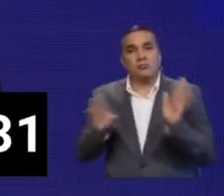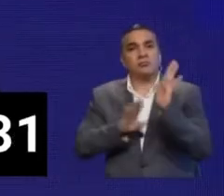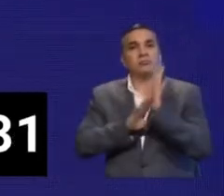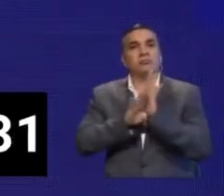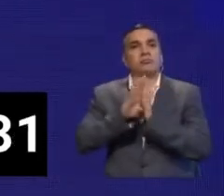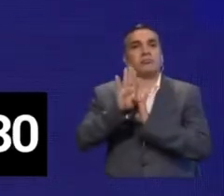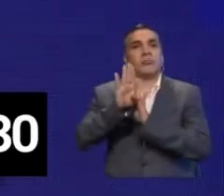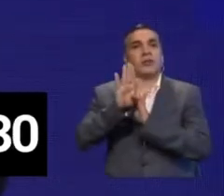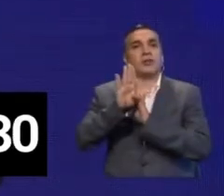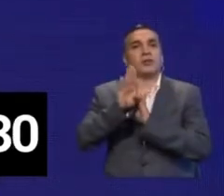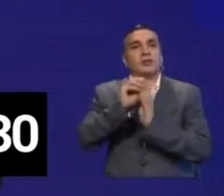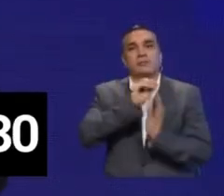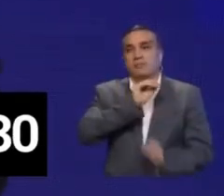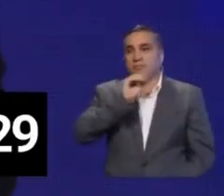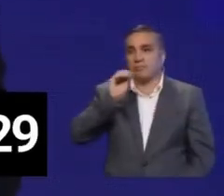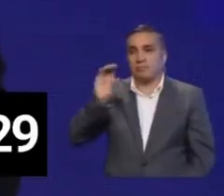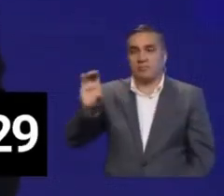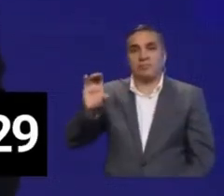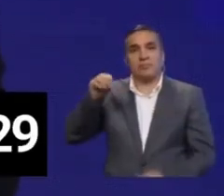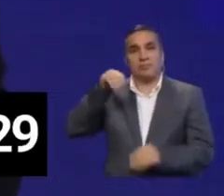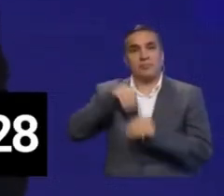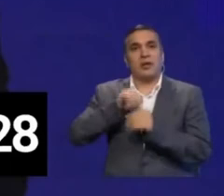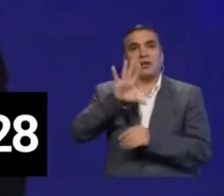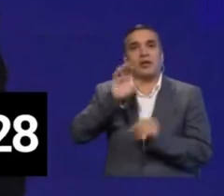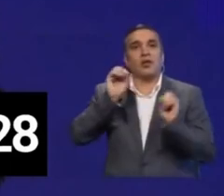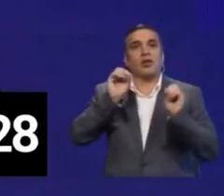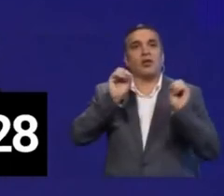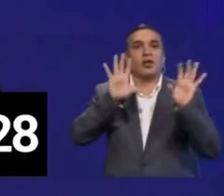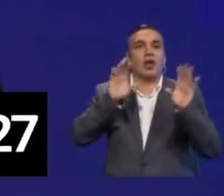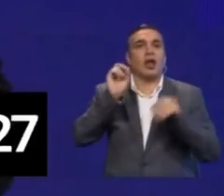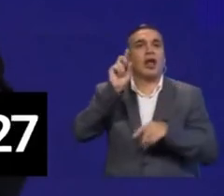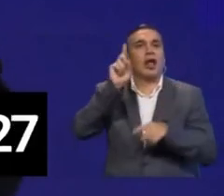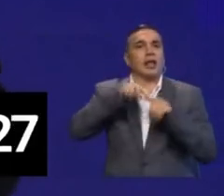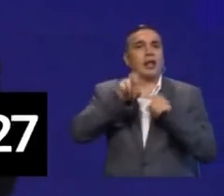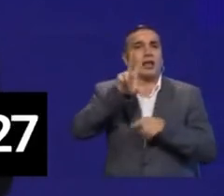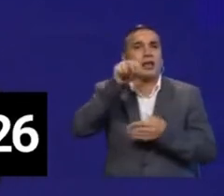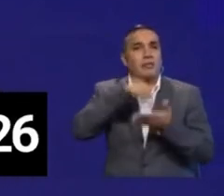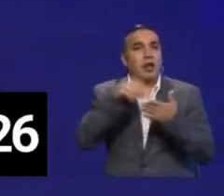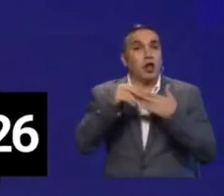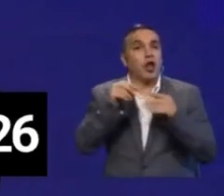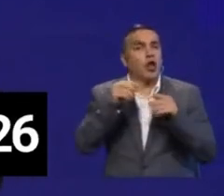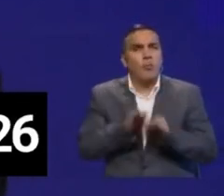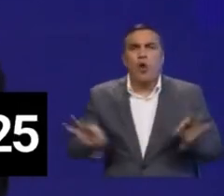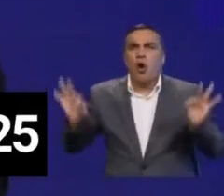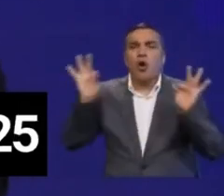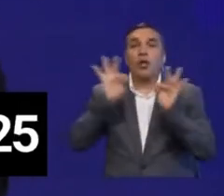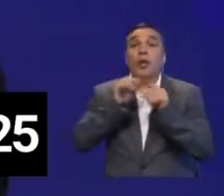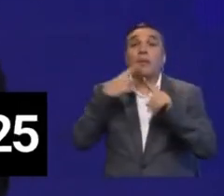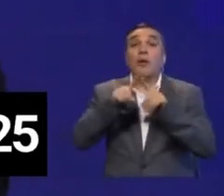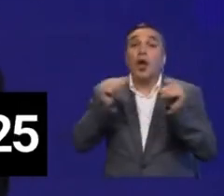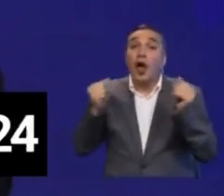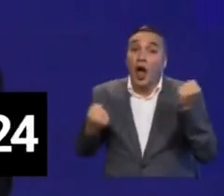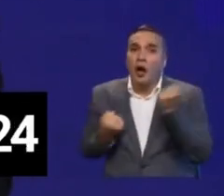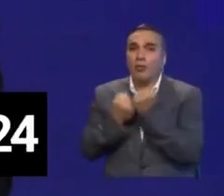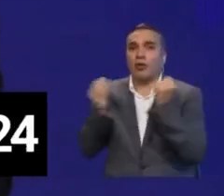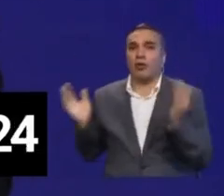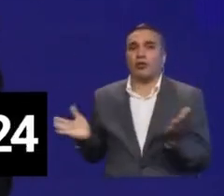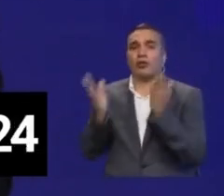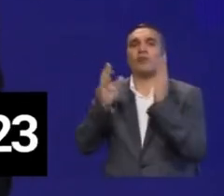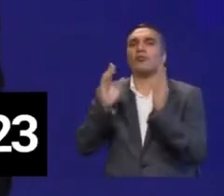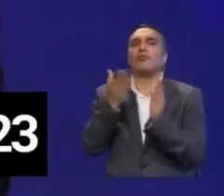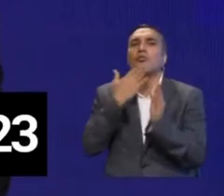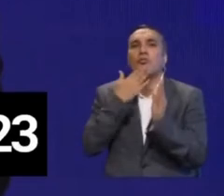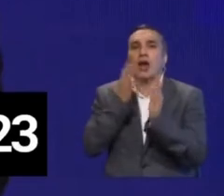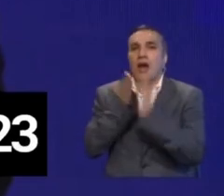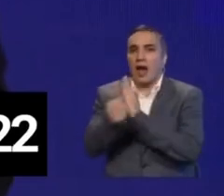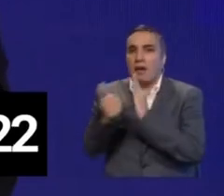dará capital semilla de 5, 10 hasta 30 mil dólares. Eso será fundamental, pero con apoyo a nuestros emprendedores en